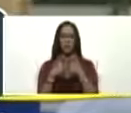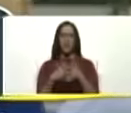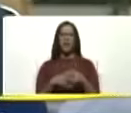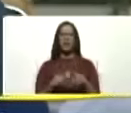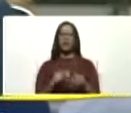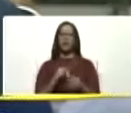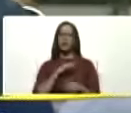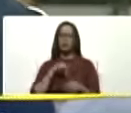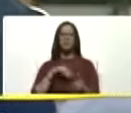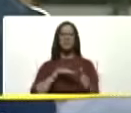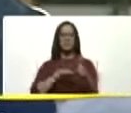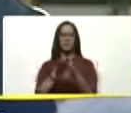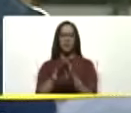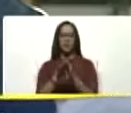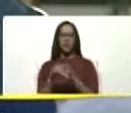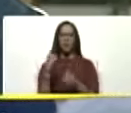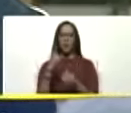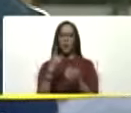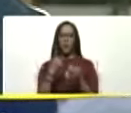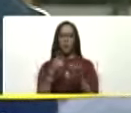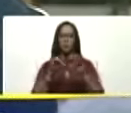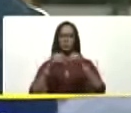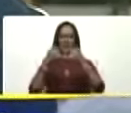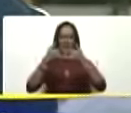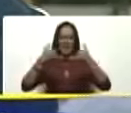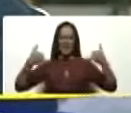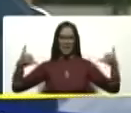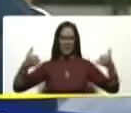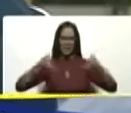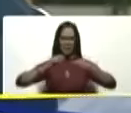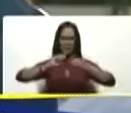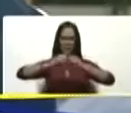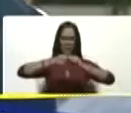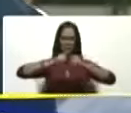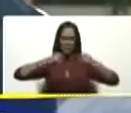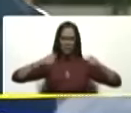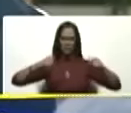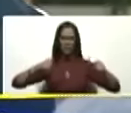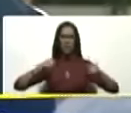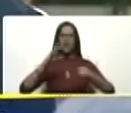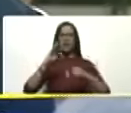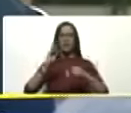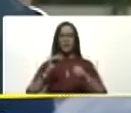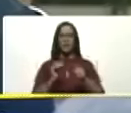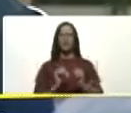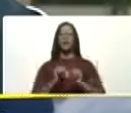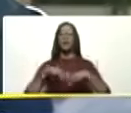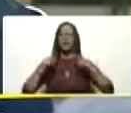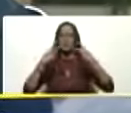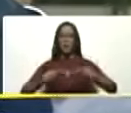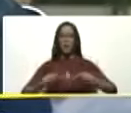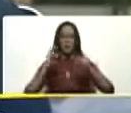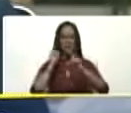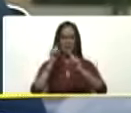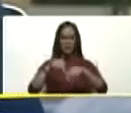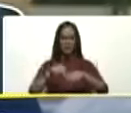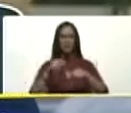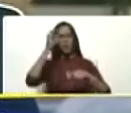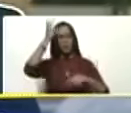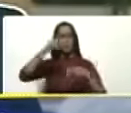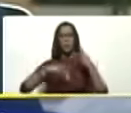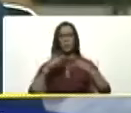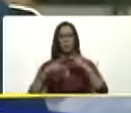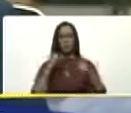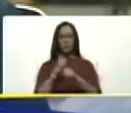desarrollado, presidente, un alambre para soldar aluminio, innovación desde acá, desde Cabelún, a través de los consejos productivos